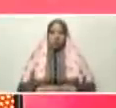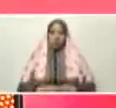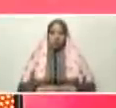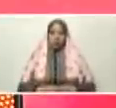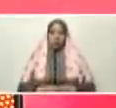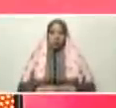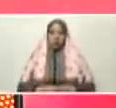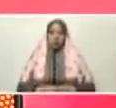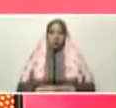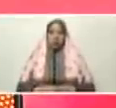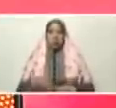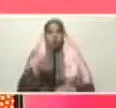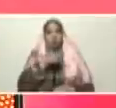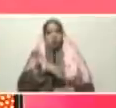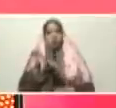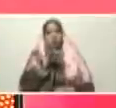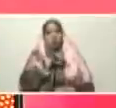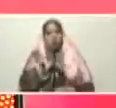sentida